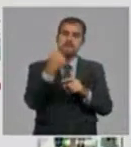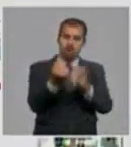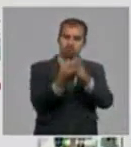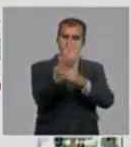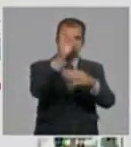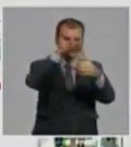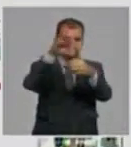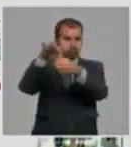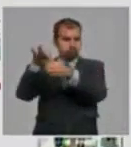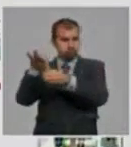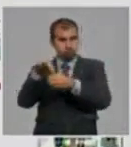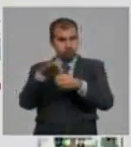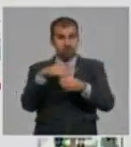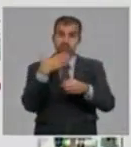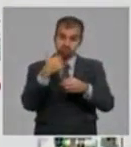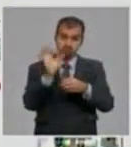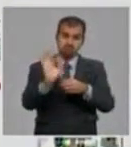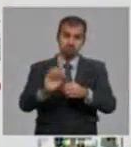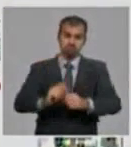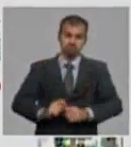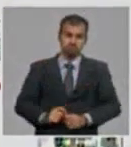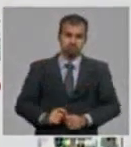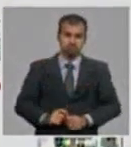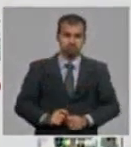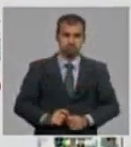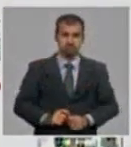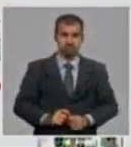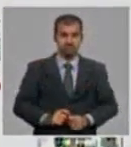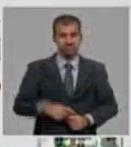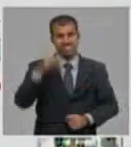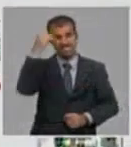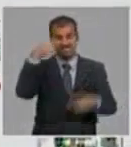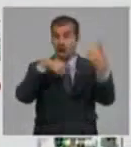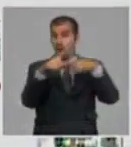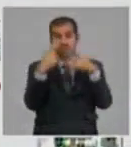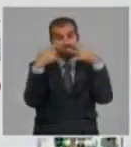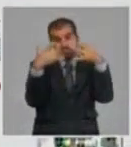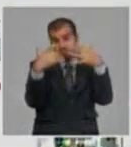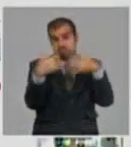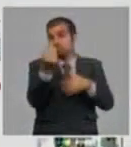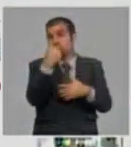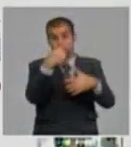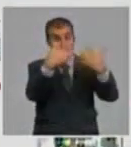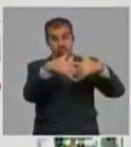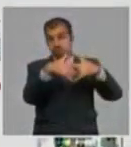un contexto como este donde la seguridad alimentaria constituye un eslabón fundamental para nuestro país.